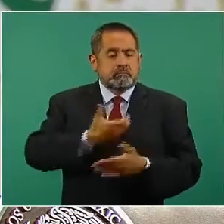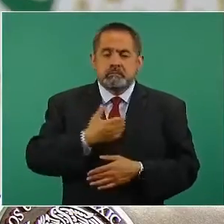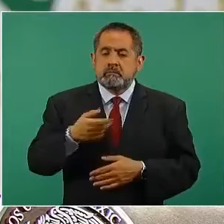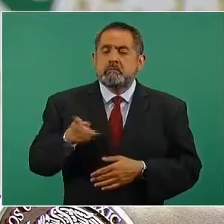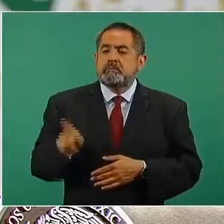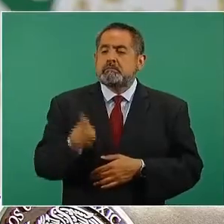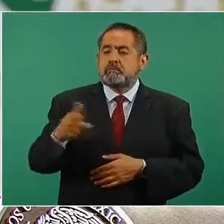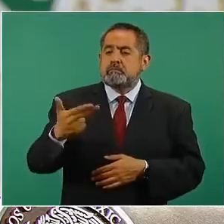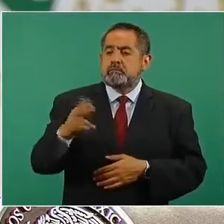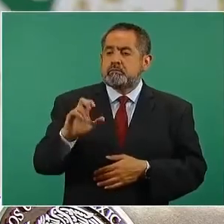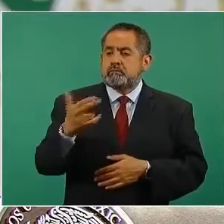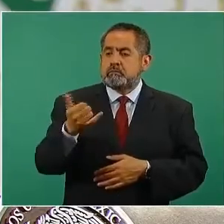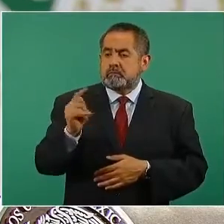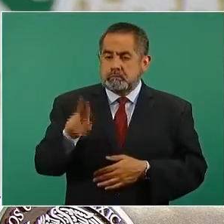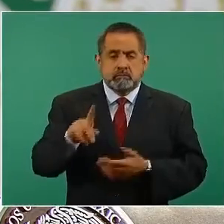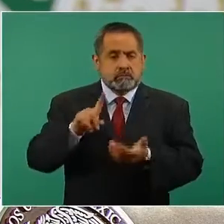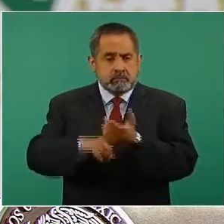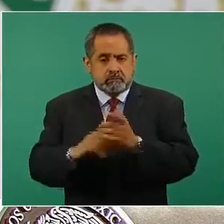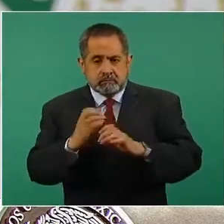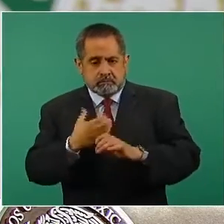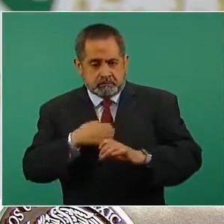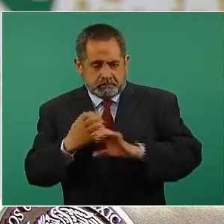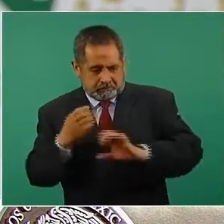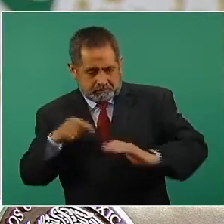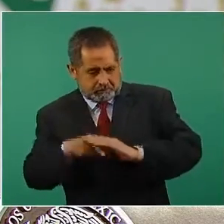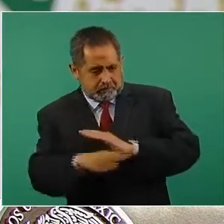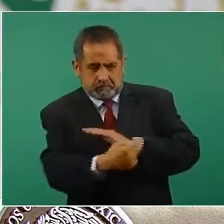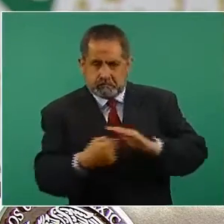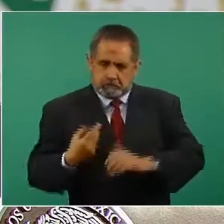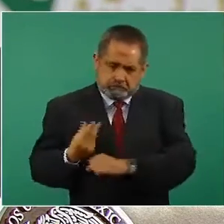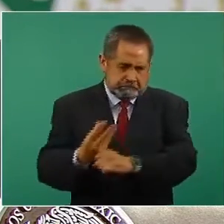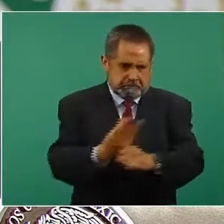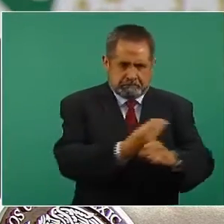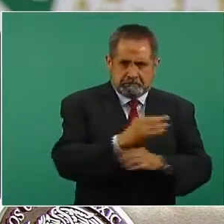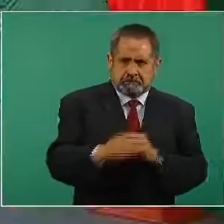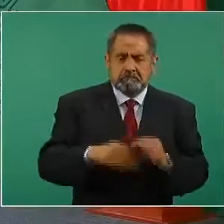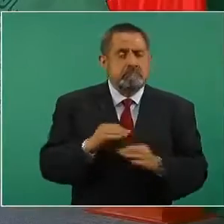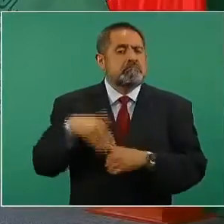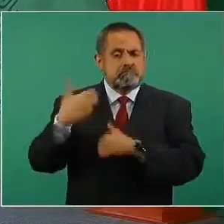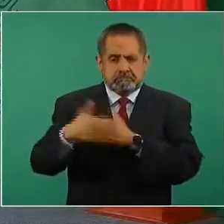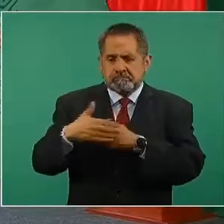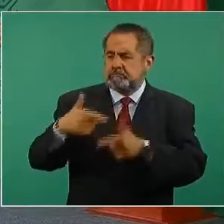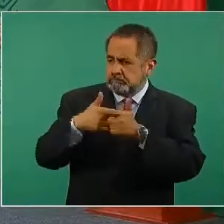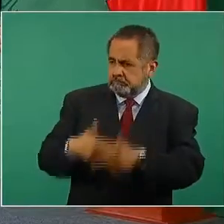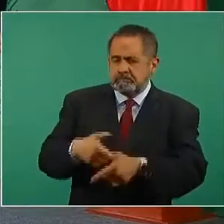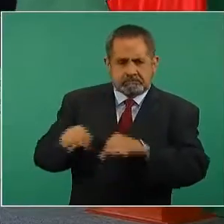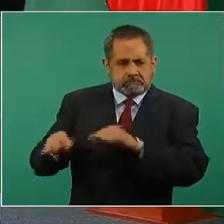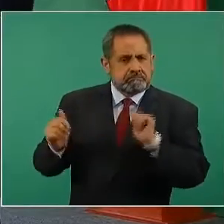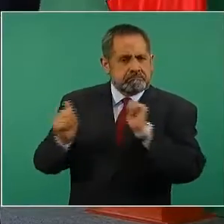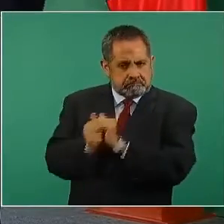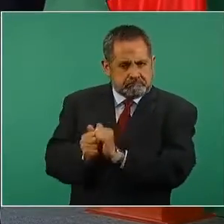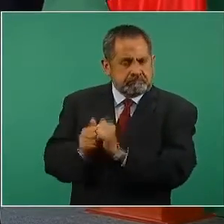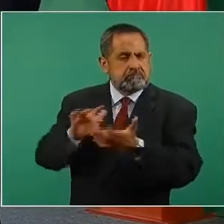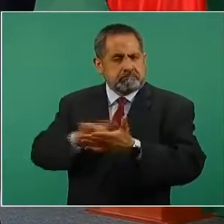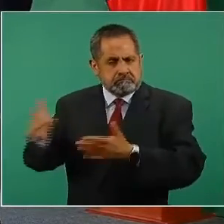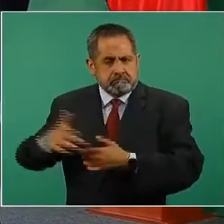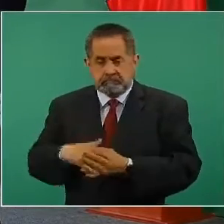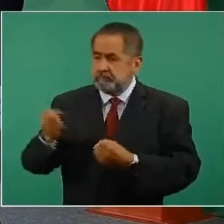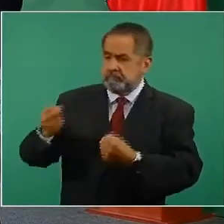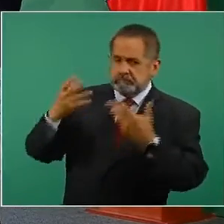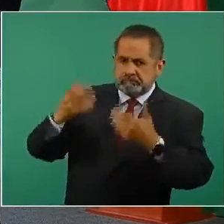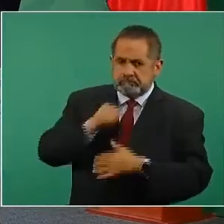Juchitán, su drenaje, y vamos a seguir trabajando de manera coordinada. Señor presidente, le agradecemos mucho que no haya dejado